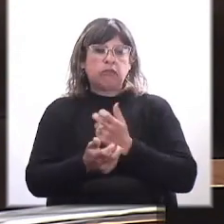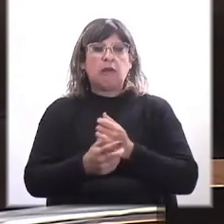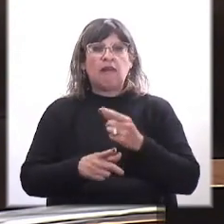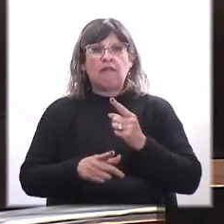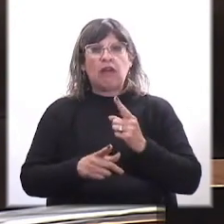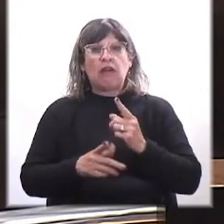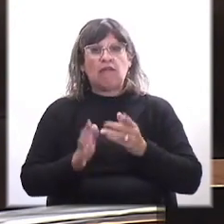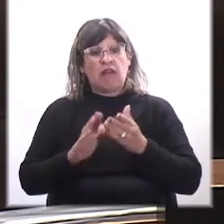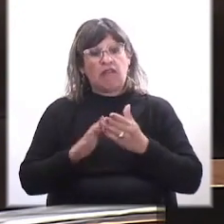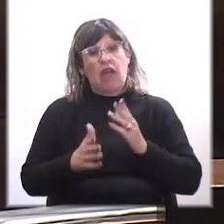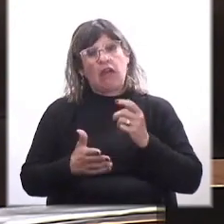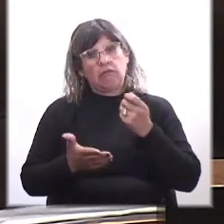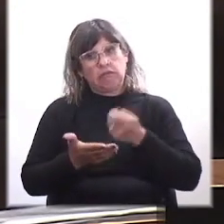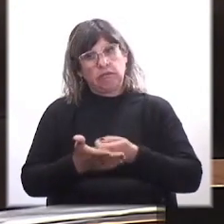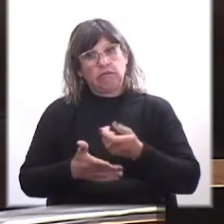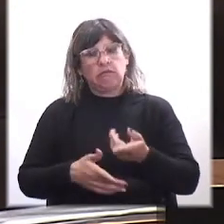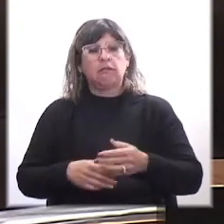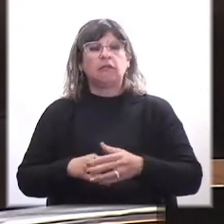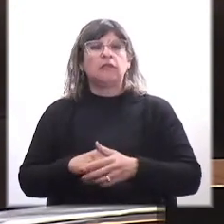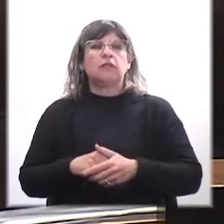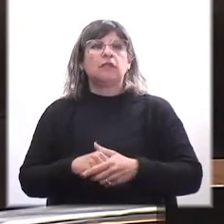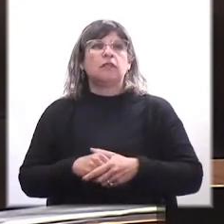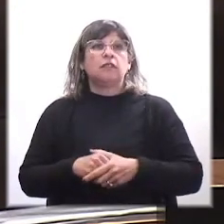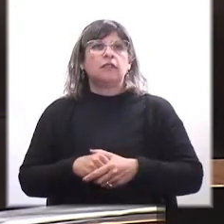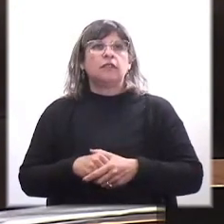que hacíamos mención.